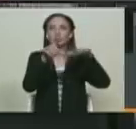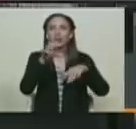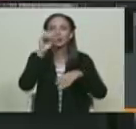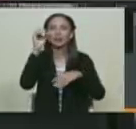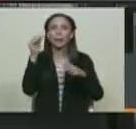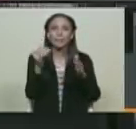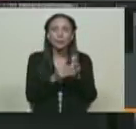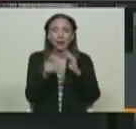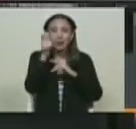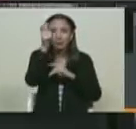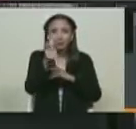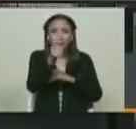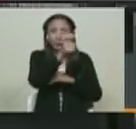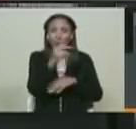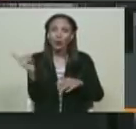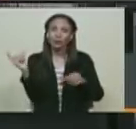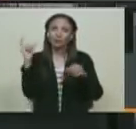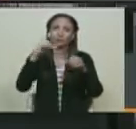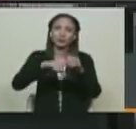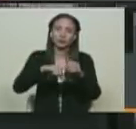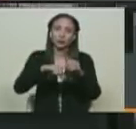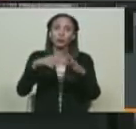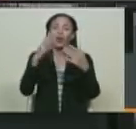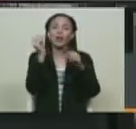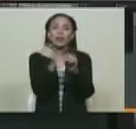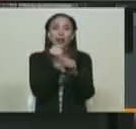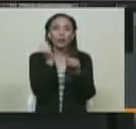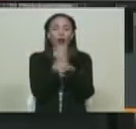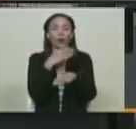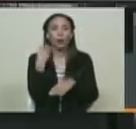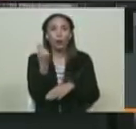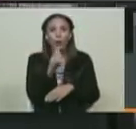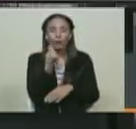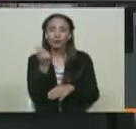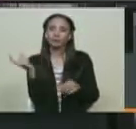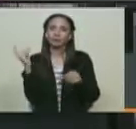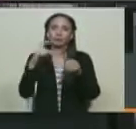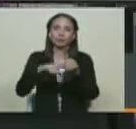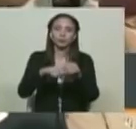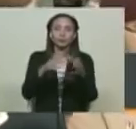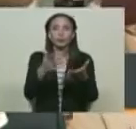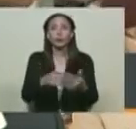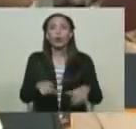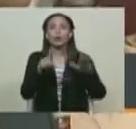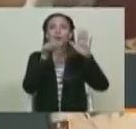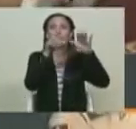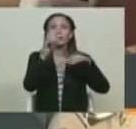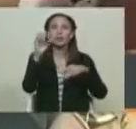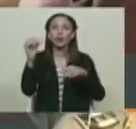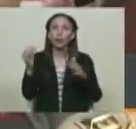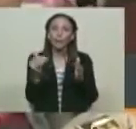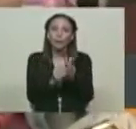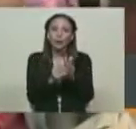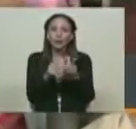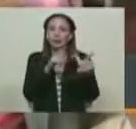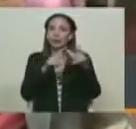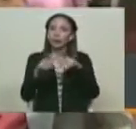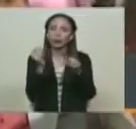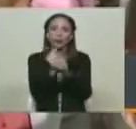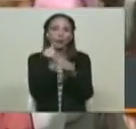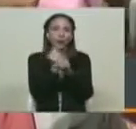860.811 jóvenes que hoy forman parte del Plan Chamba Juvenil, de los cuales 600.000 ya los tenemos incorporados